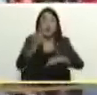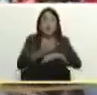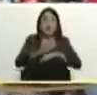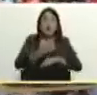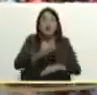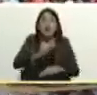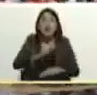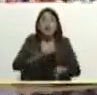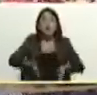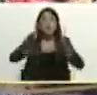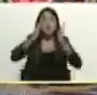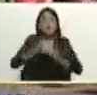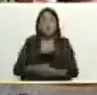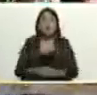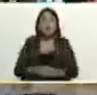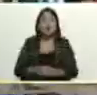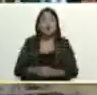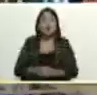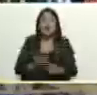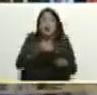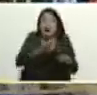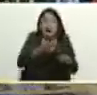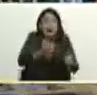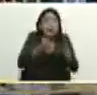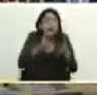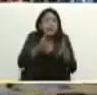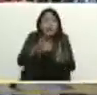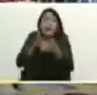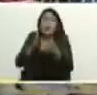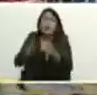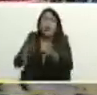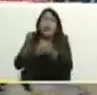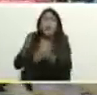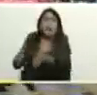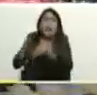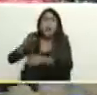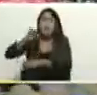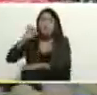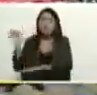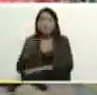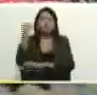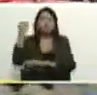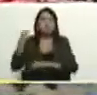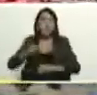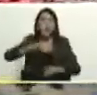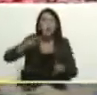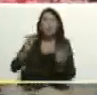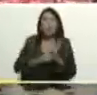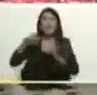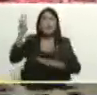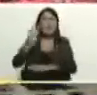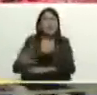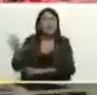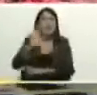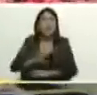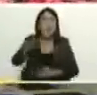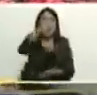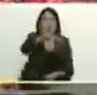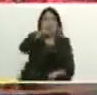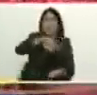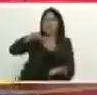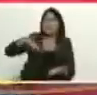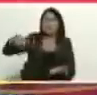donde barrimos con el voto del pueblo de manera abrumadora en todo el país, en todos los estados.